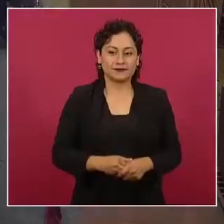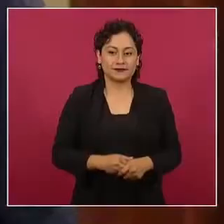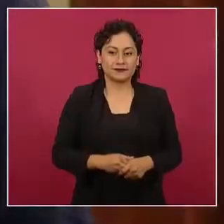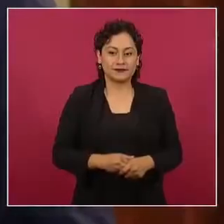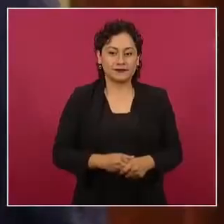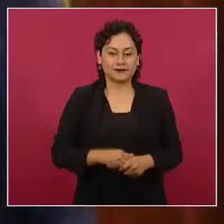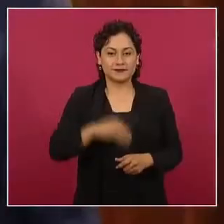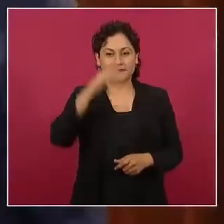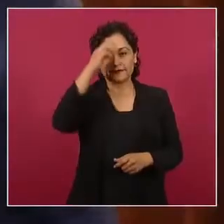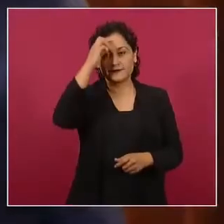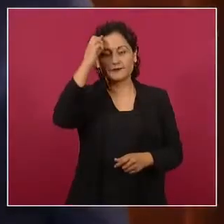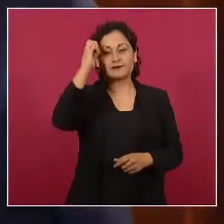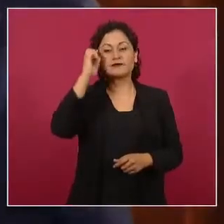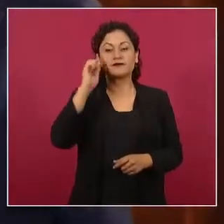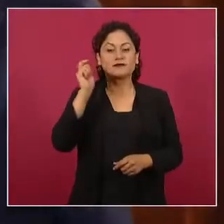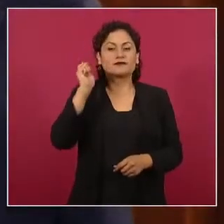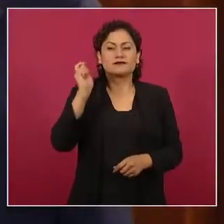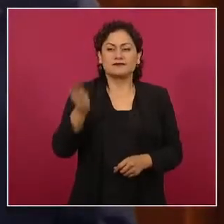¿Y esto qué significa?